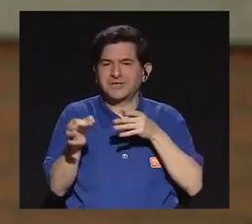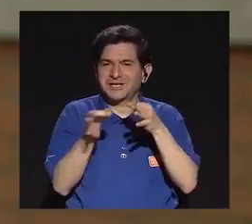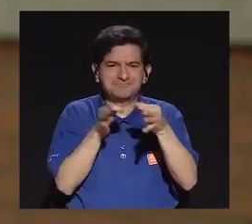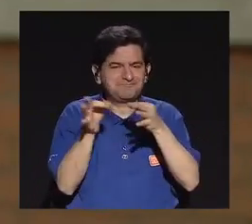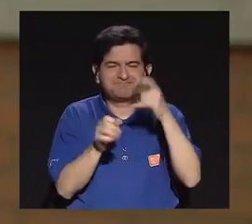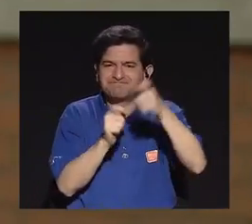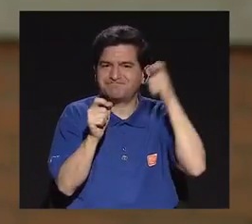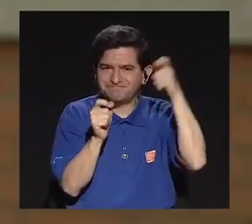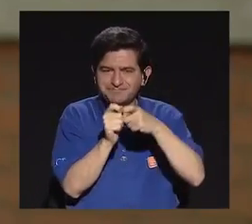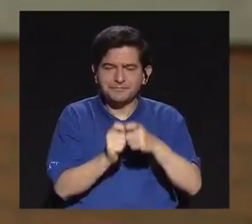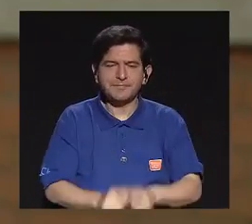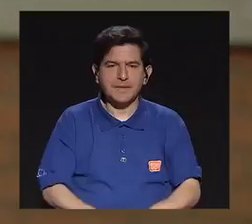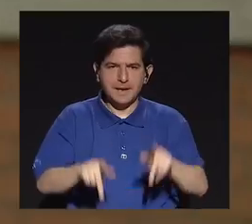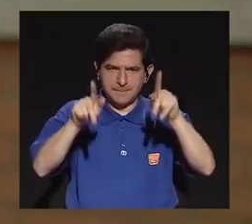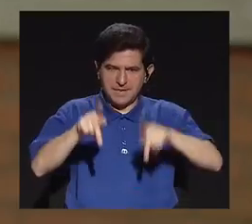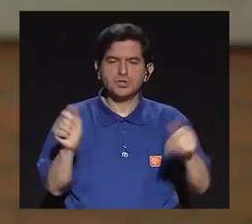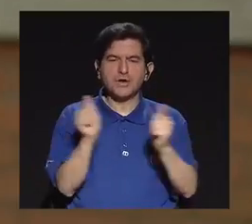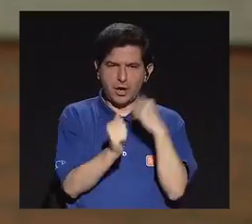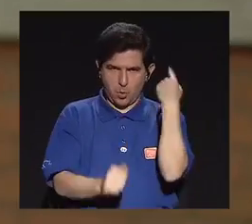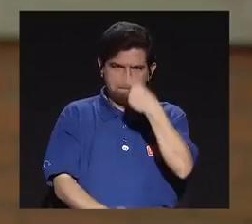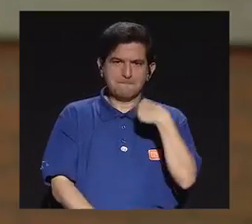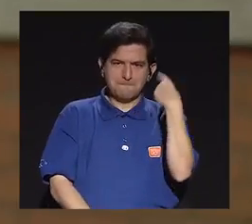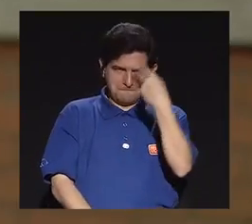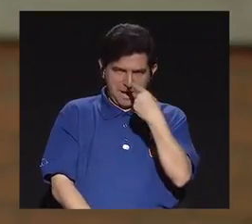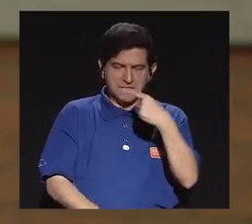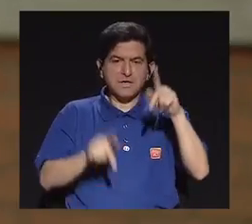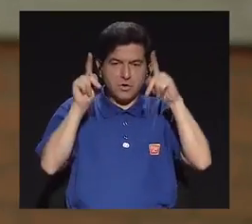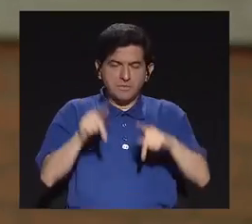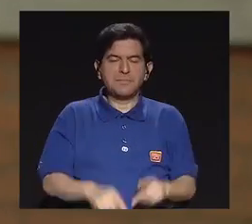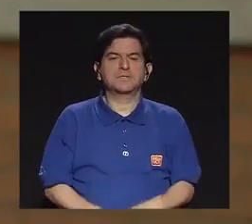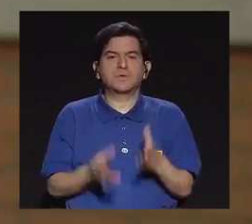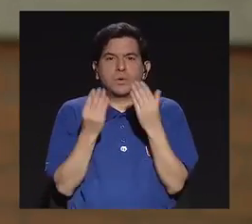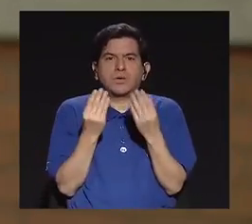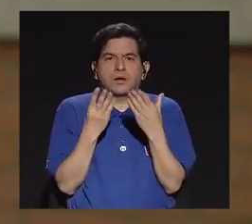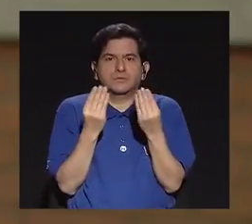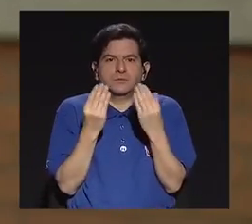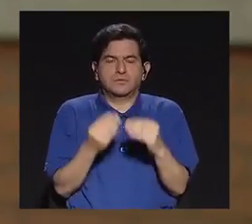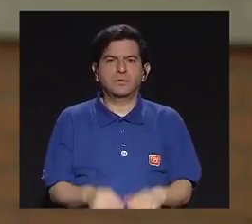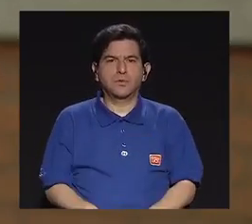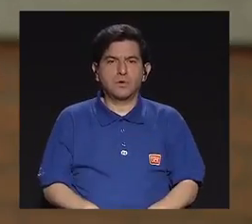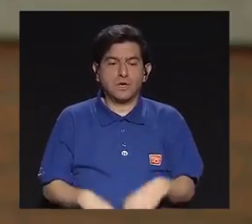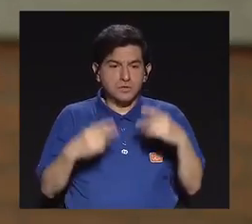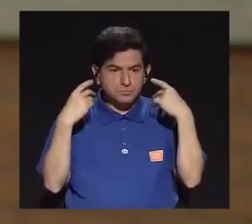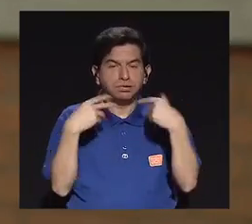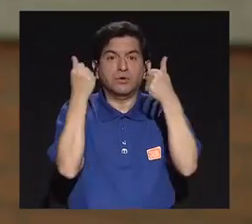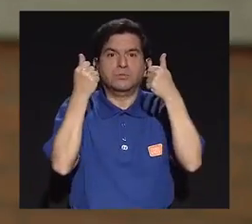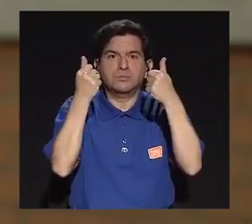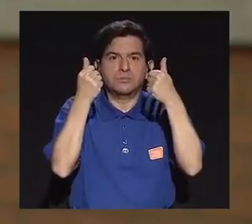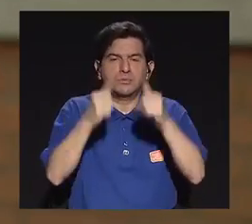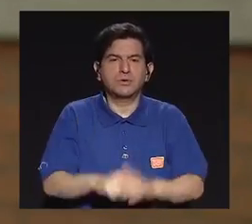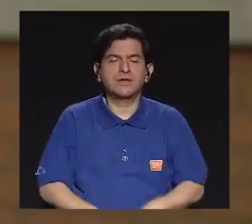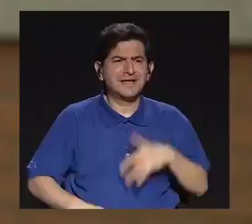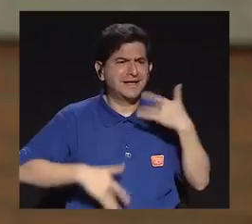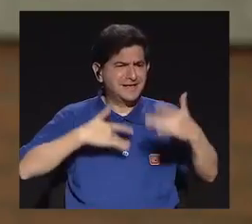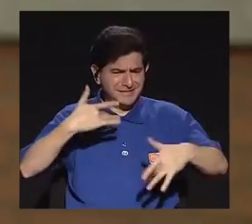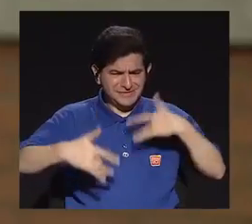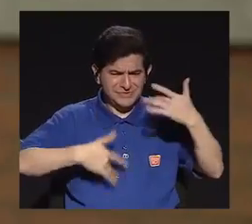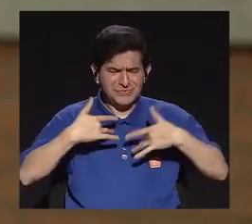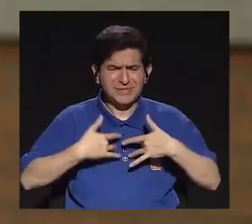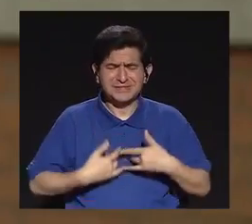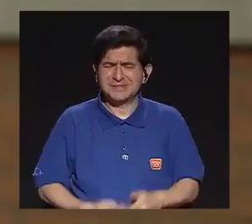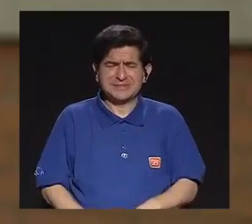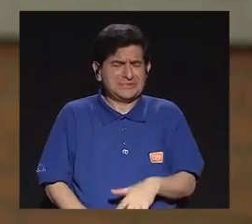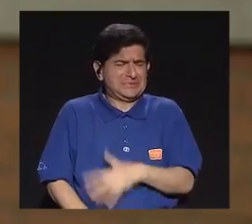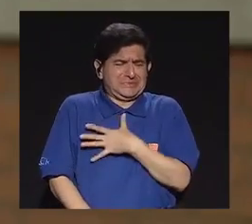El paciente con vértigo real, ¿verdad?, que es un evento que el paciente lo asusta mucho, ¿verdad?, es algo súbito generalmente y es una sensación